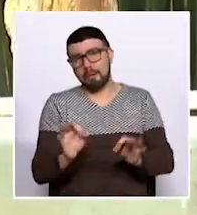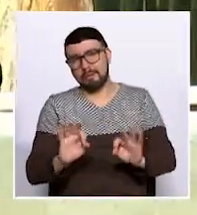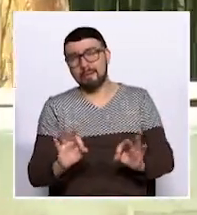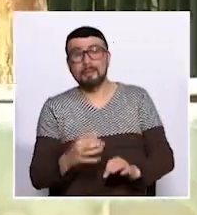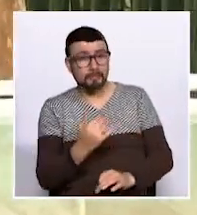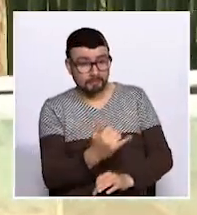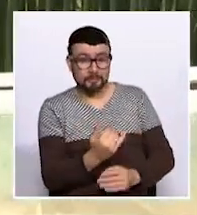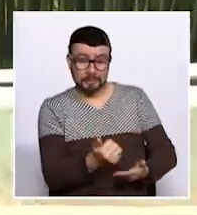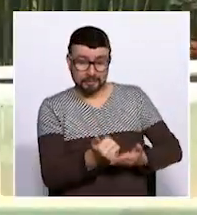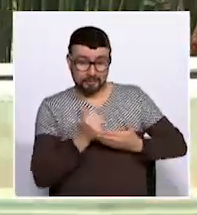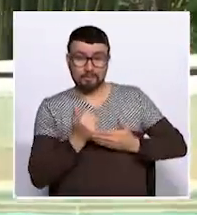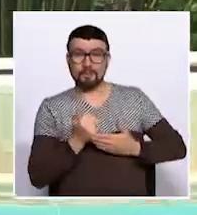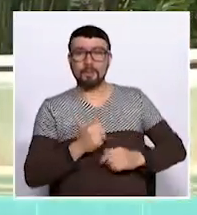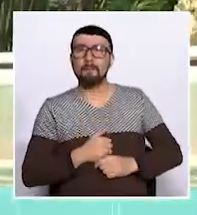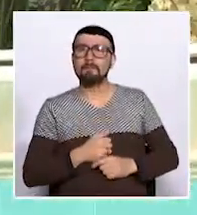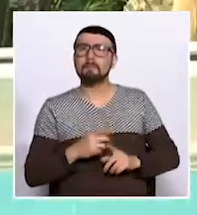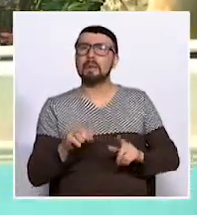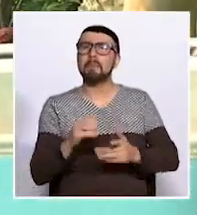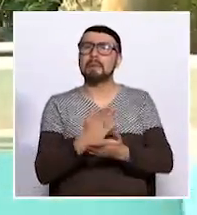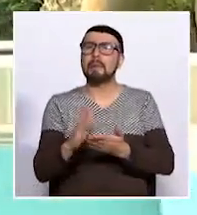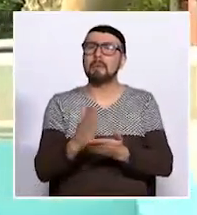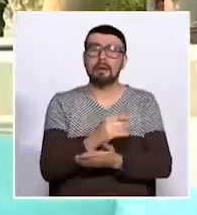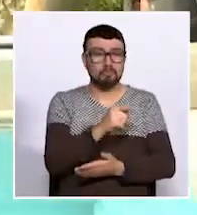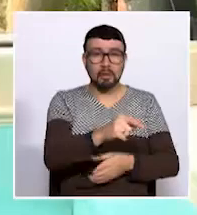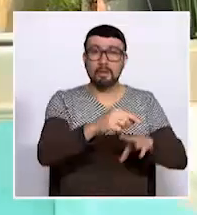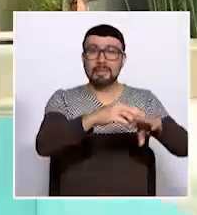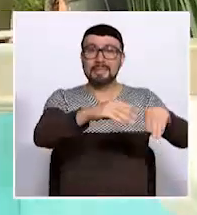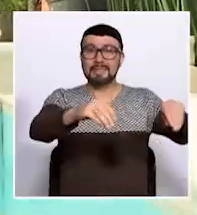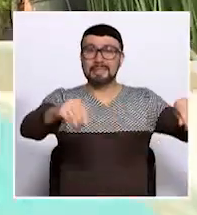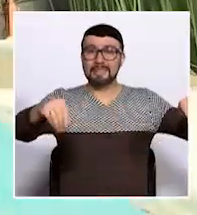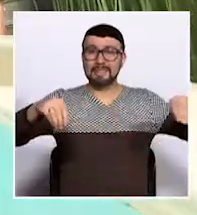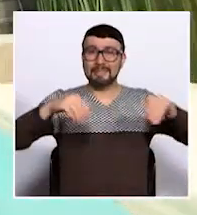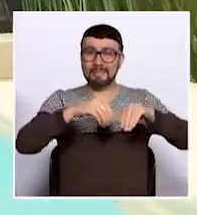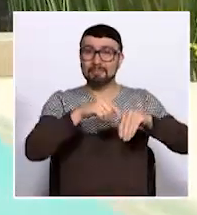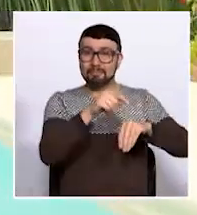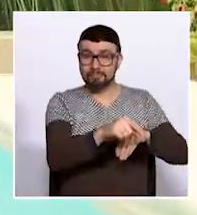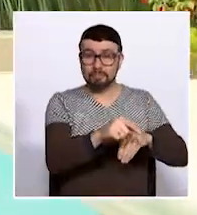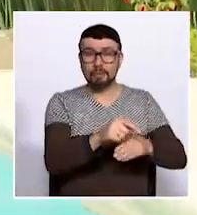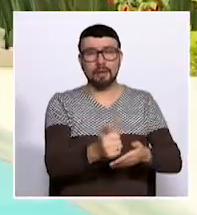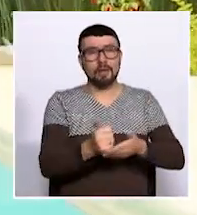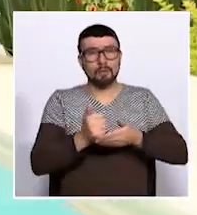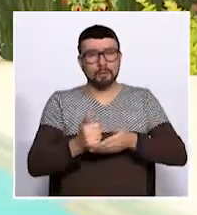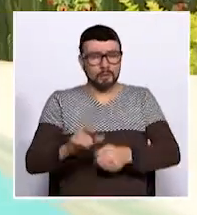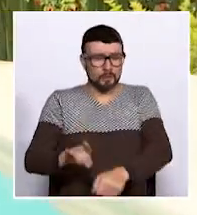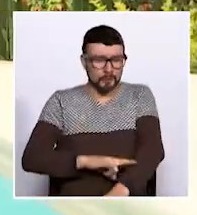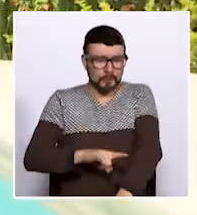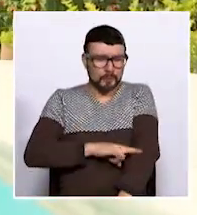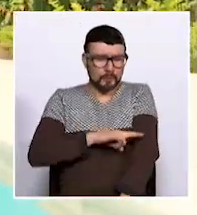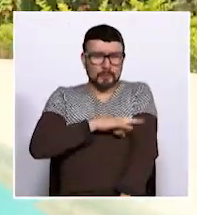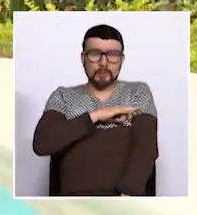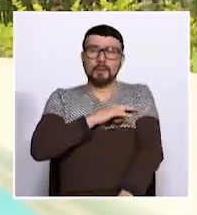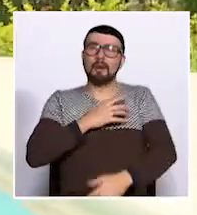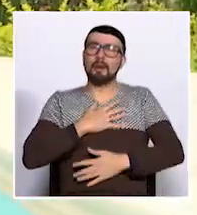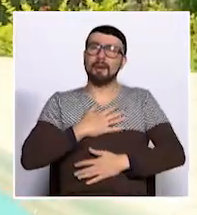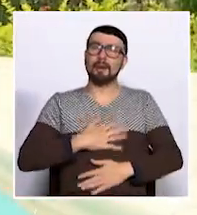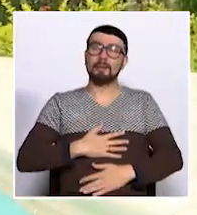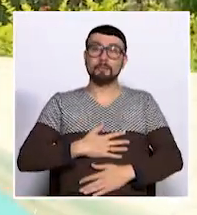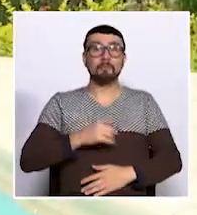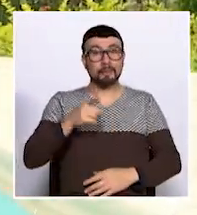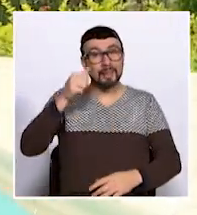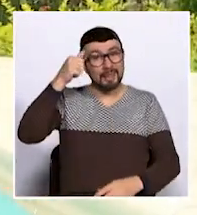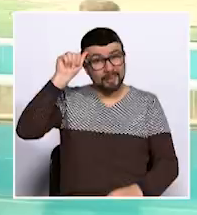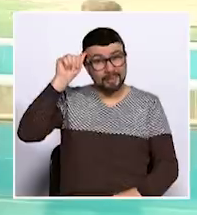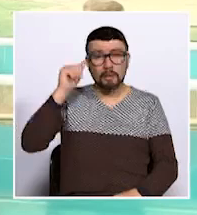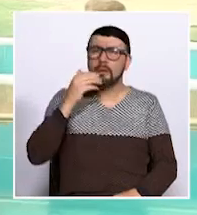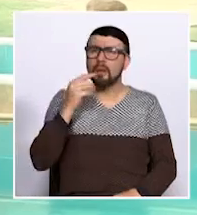una ganancia. Aparte de que la sal nos produce alivio. No sé si recuerdan muchas veces cuando